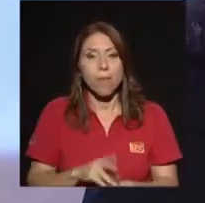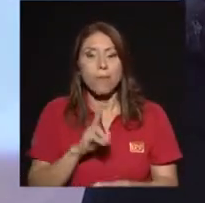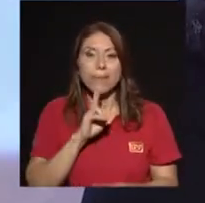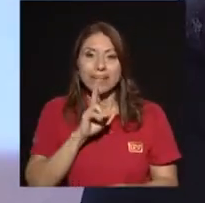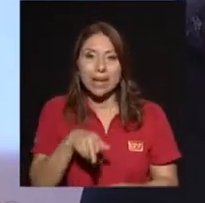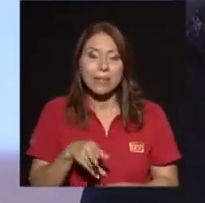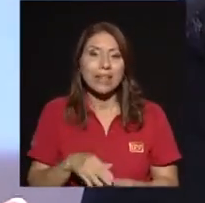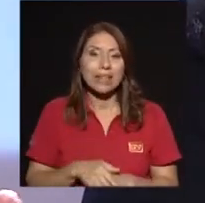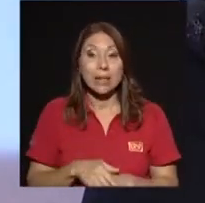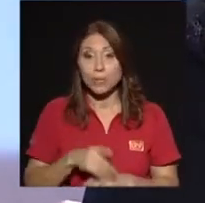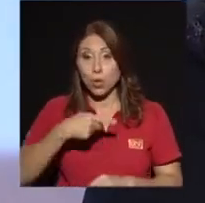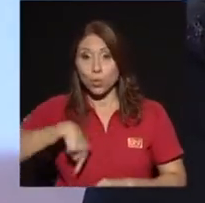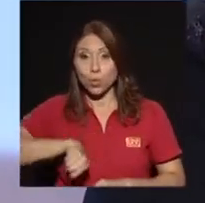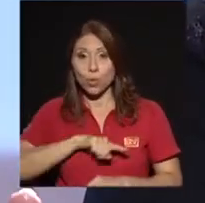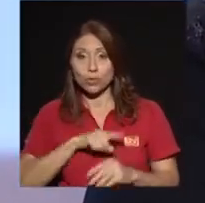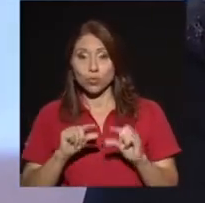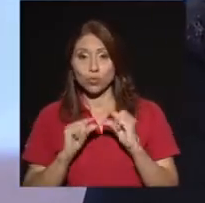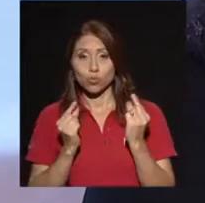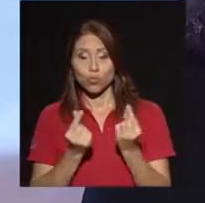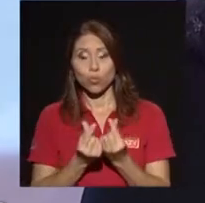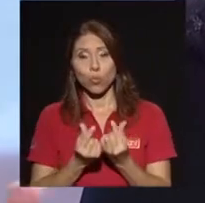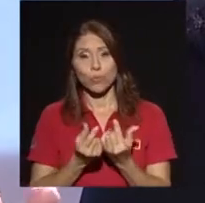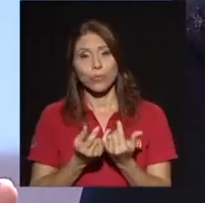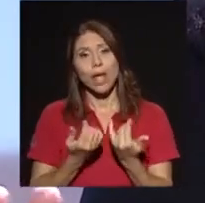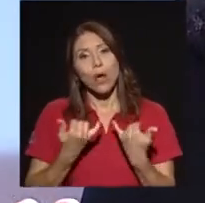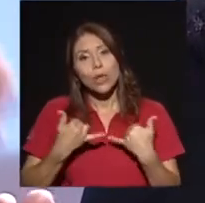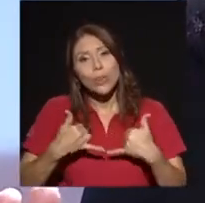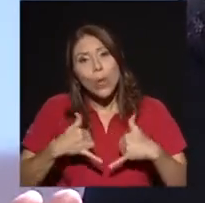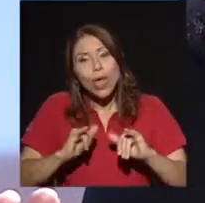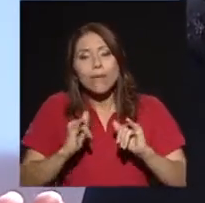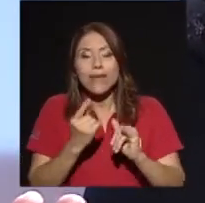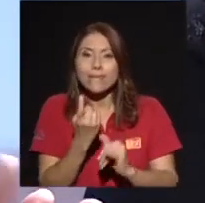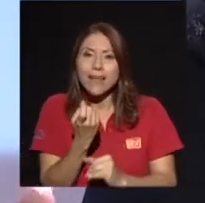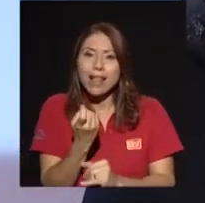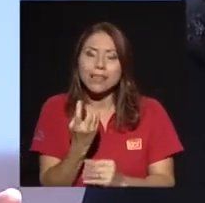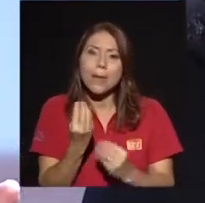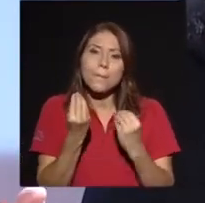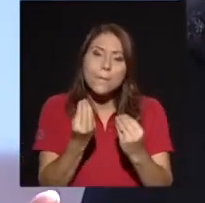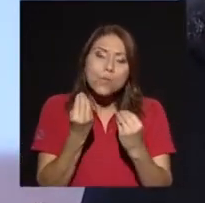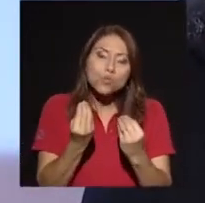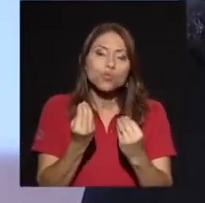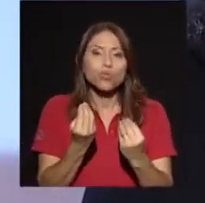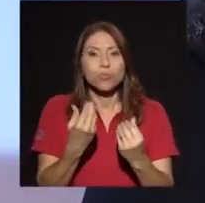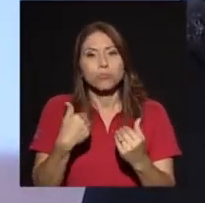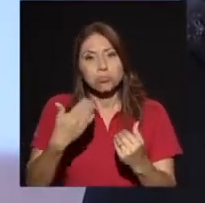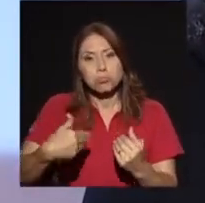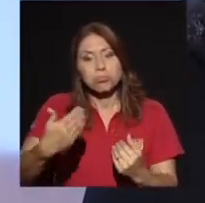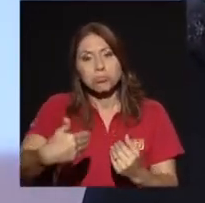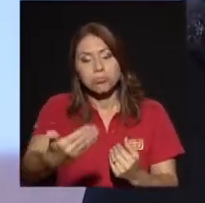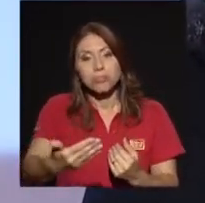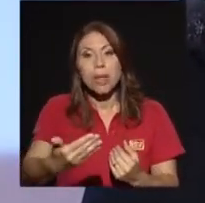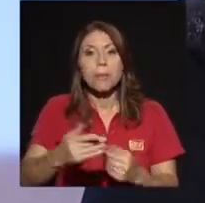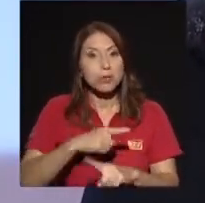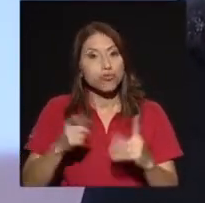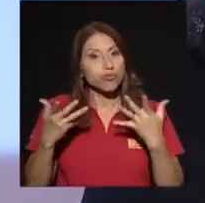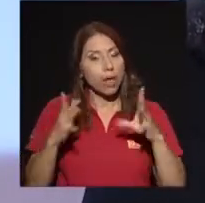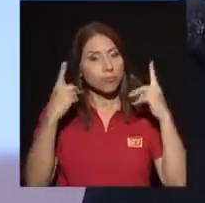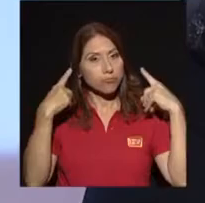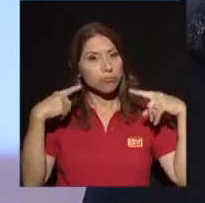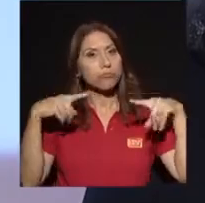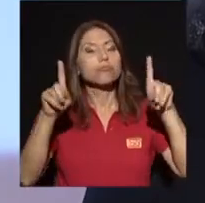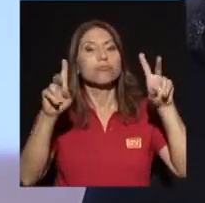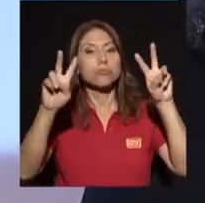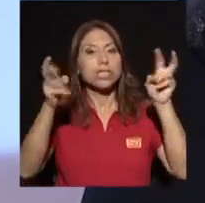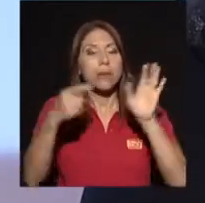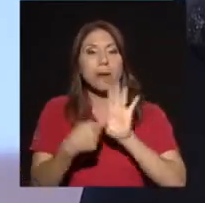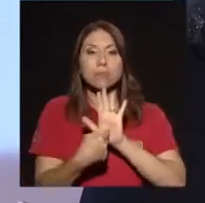el colectivo, aunque todavía, digamos, falta como todavía mucho por seguir, se ha logrado visibilizar bastante el